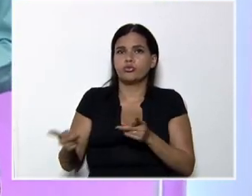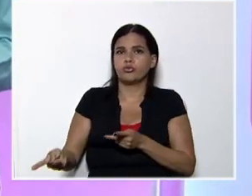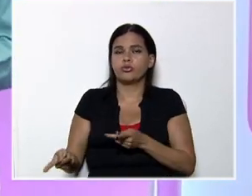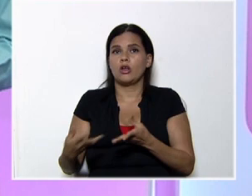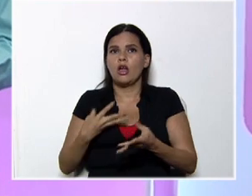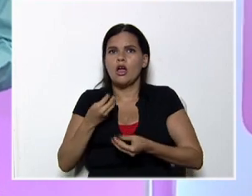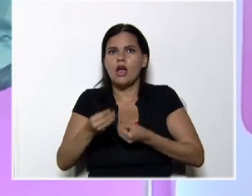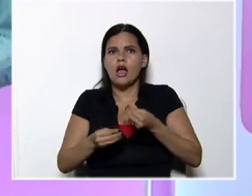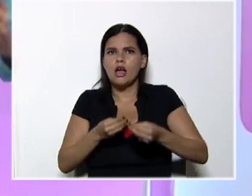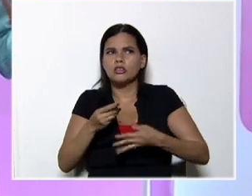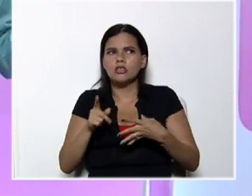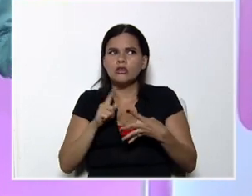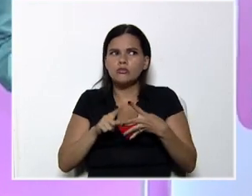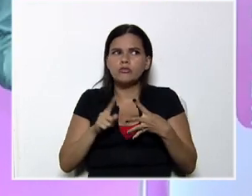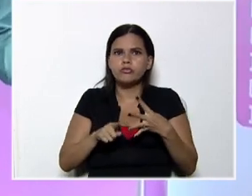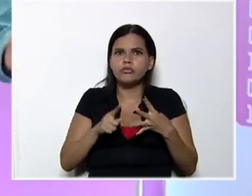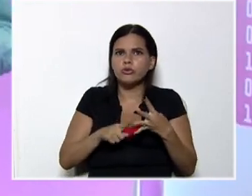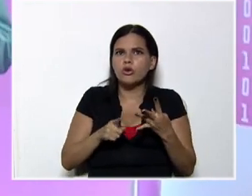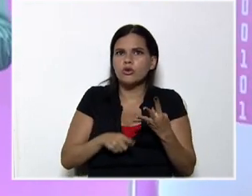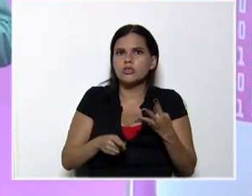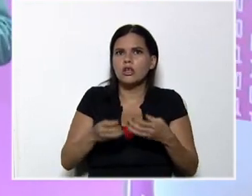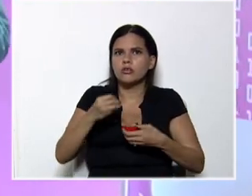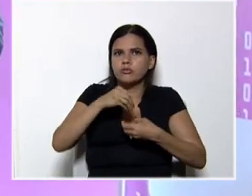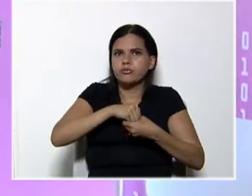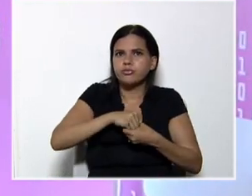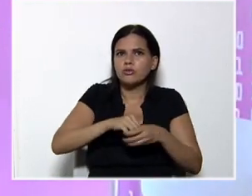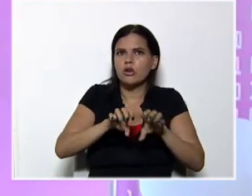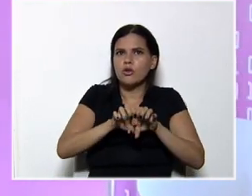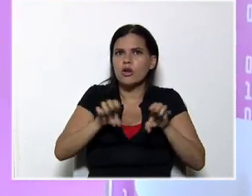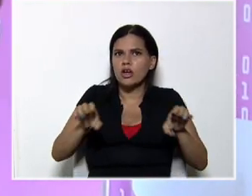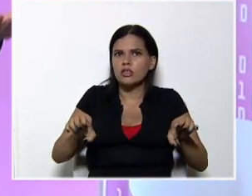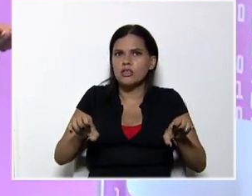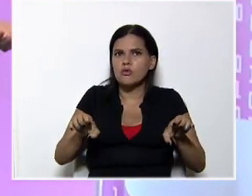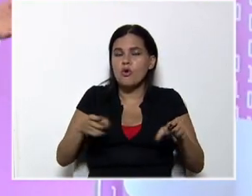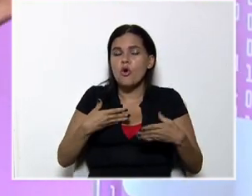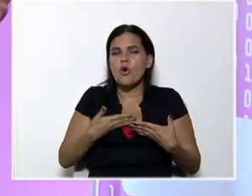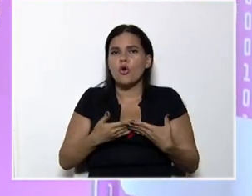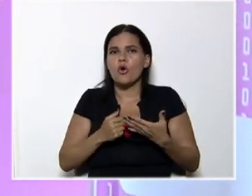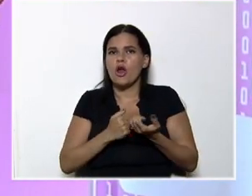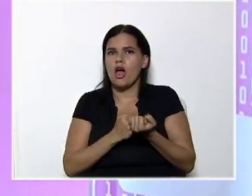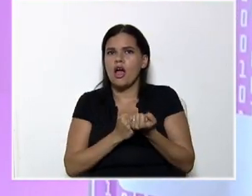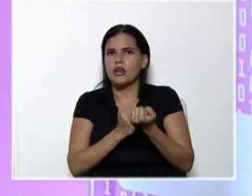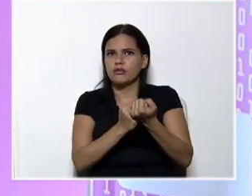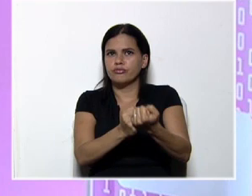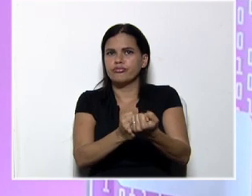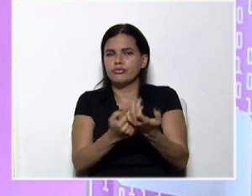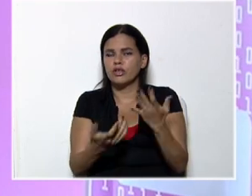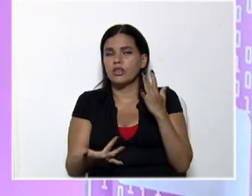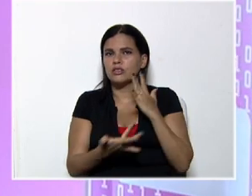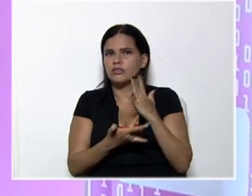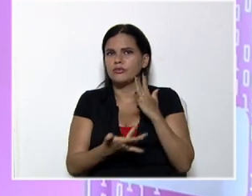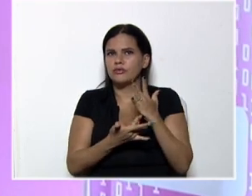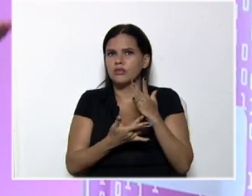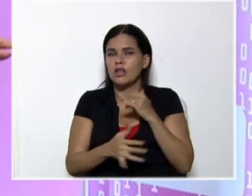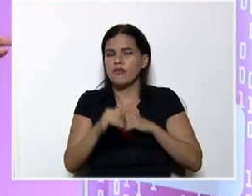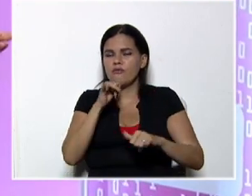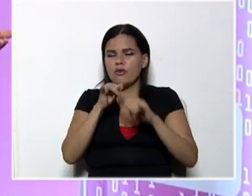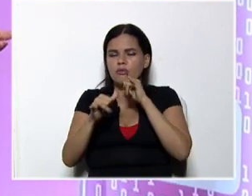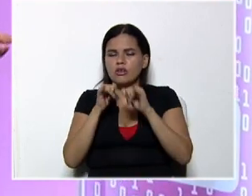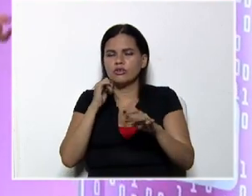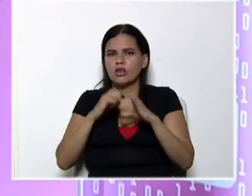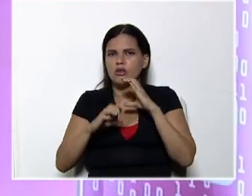a crear materiales de contenido educativo bajo las perspectivas que nos ofrecen las tecnologías de la información y